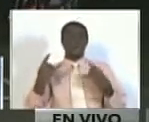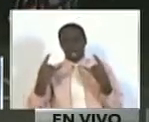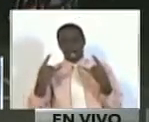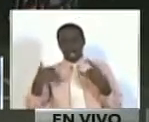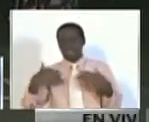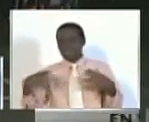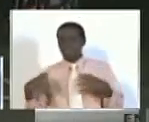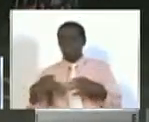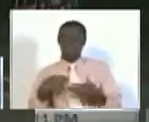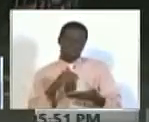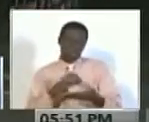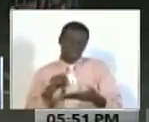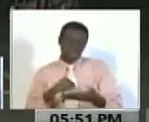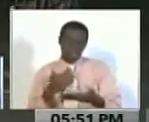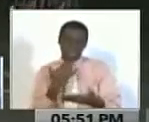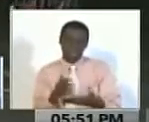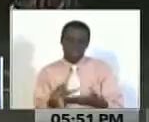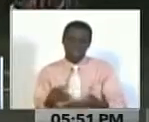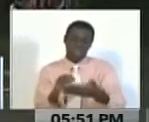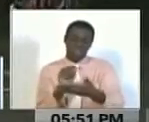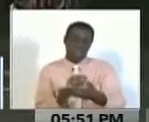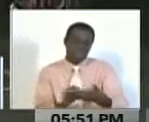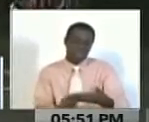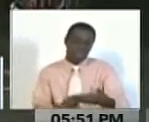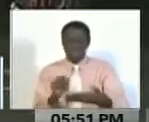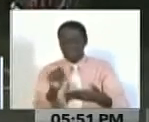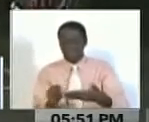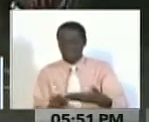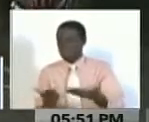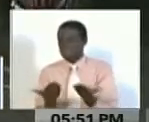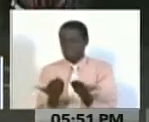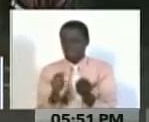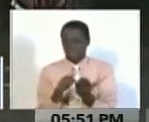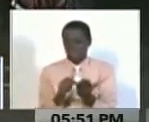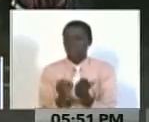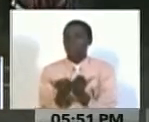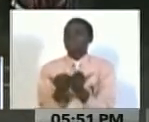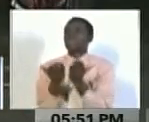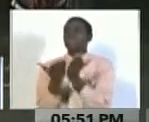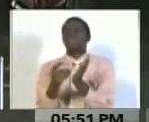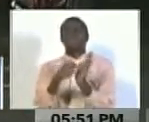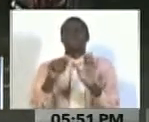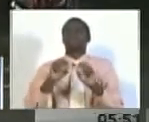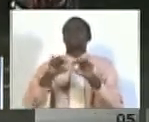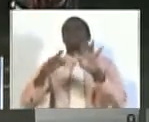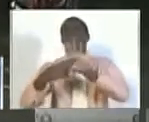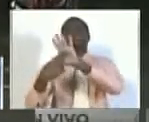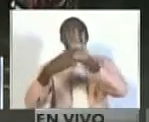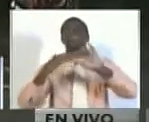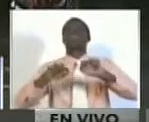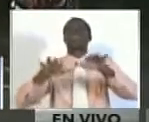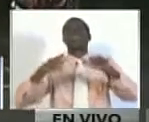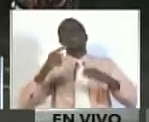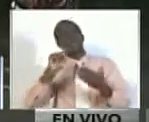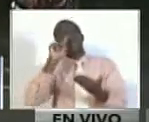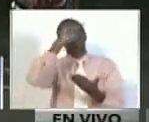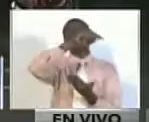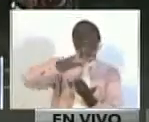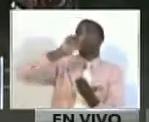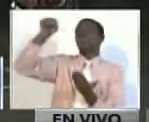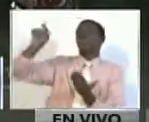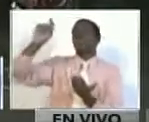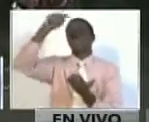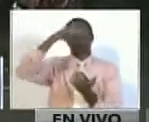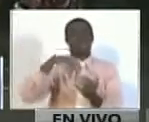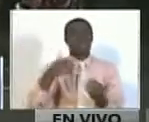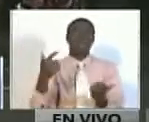malo componiendo, ¿no? Y uno desde ese cuadernito se imagina cómo hago yo para que esto suene en alguna emisora en otra parte, o en otro pueblo, o en otra ciudad, y que la gente me escuche.